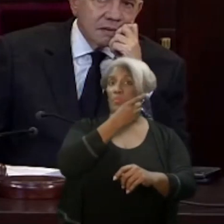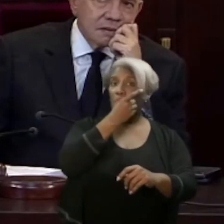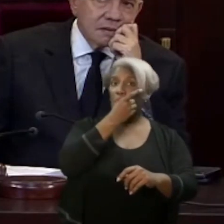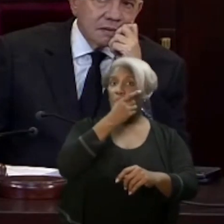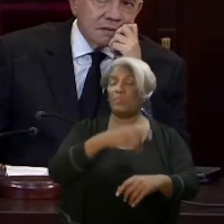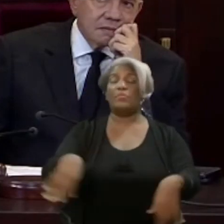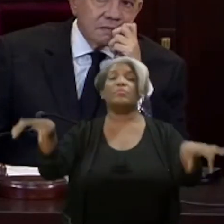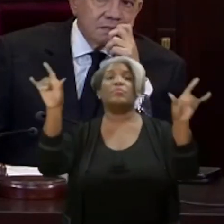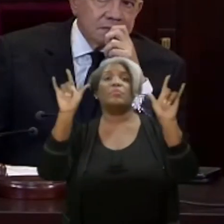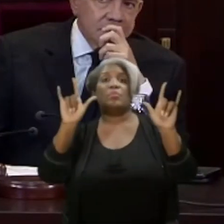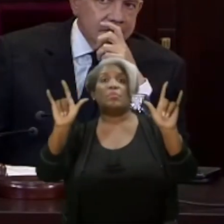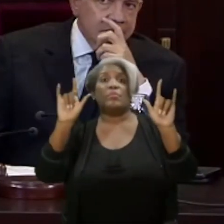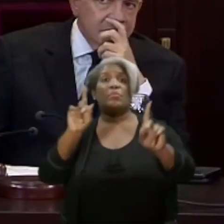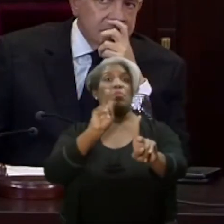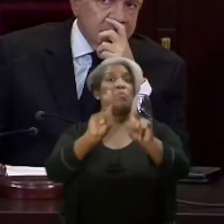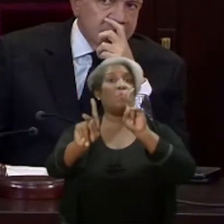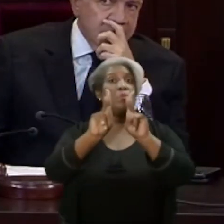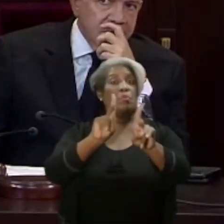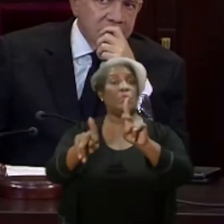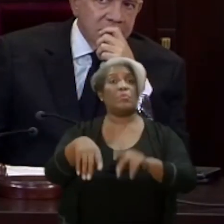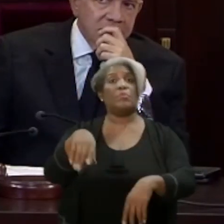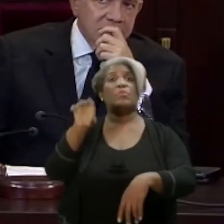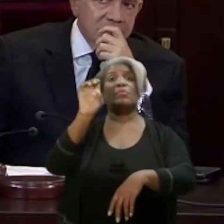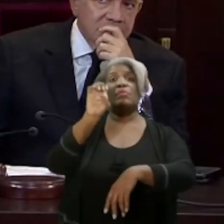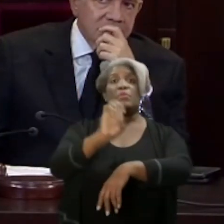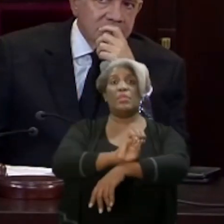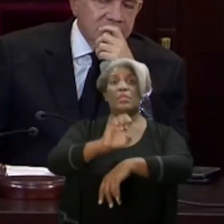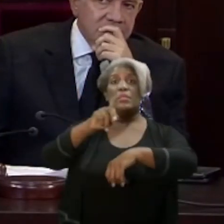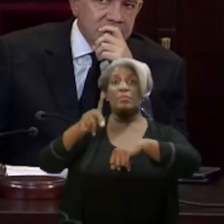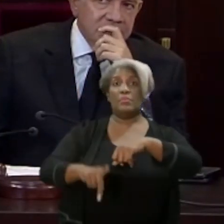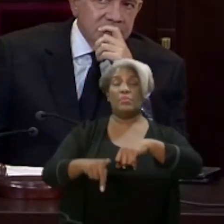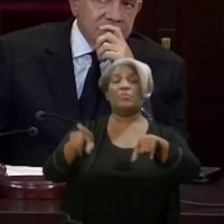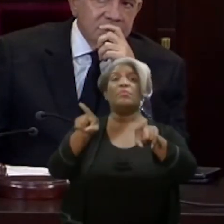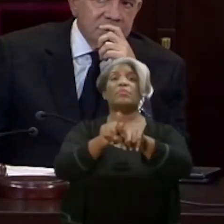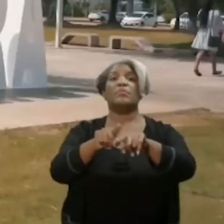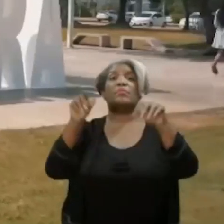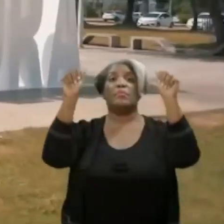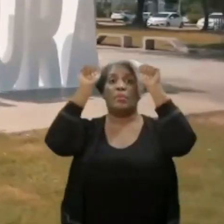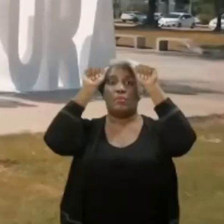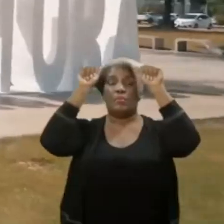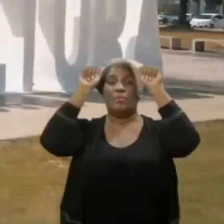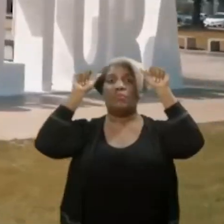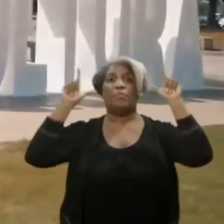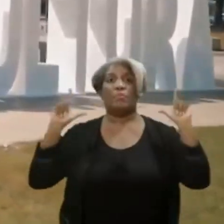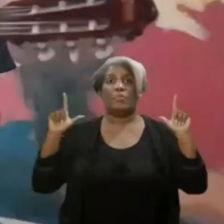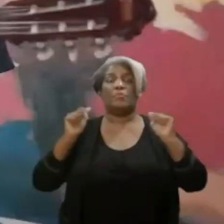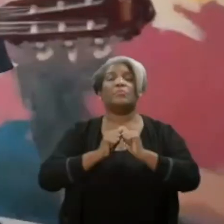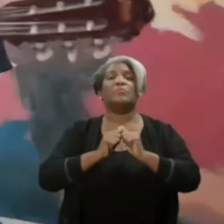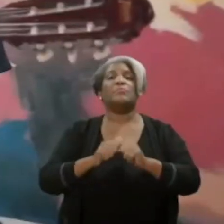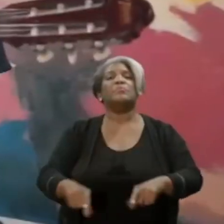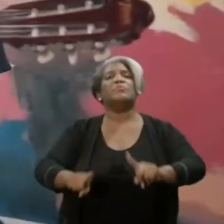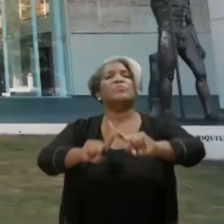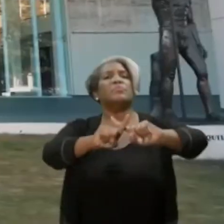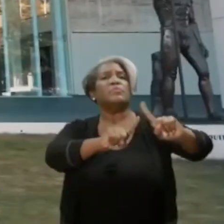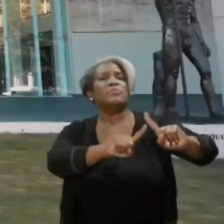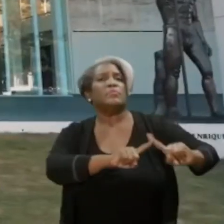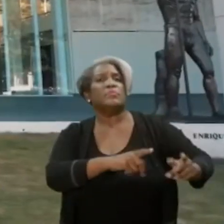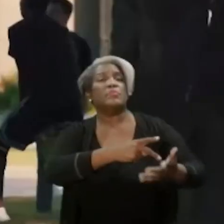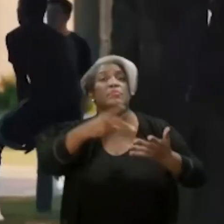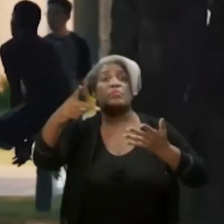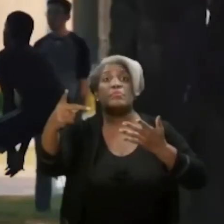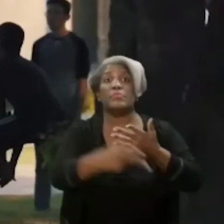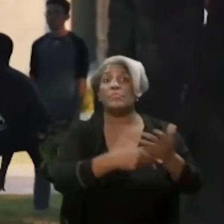La Altagracia. Dentro de estos proyectos se destaca la inversión en la Plaza de la Cultura, en la cual se están ejecutando proyectos con una